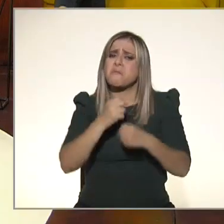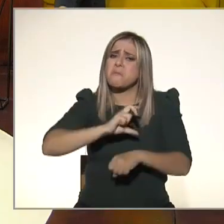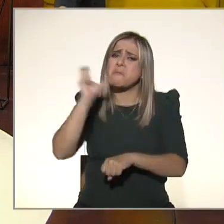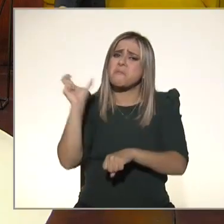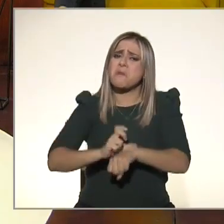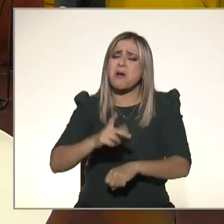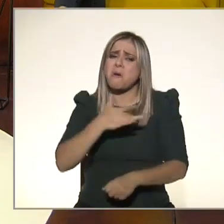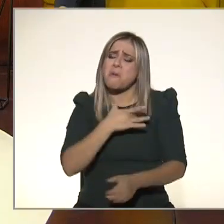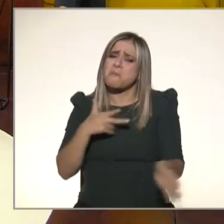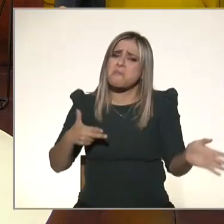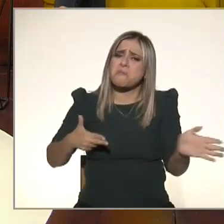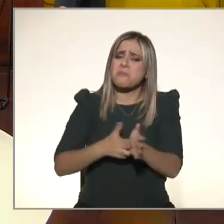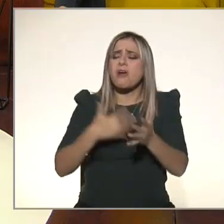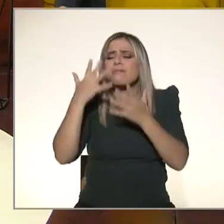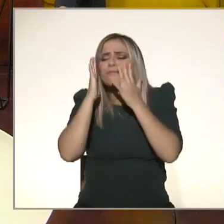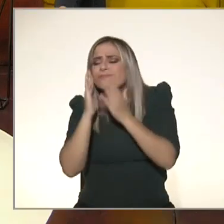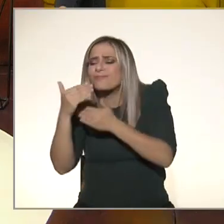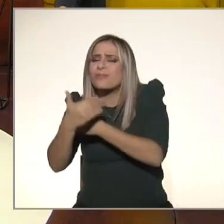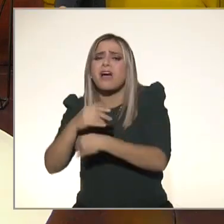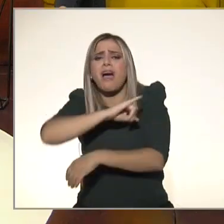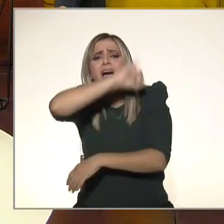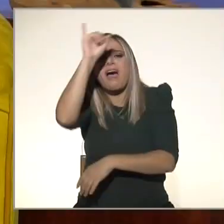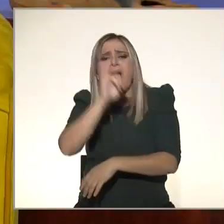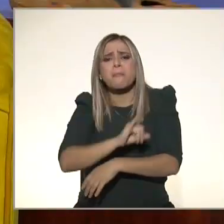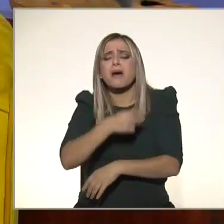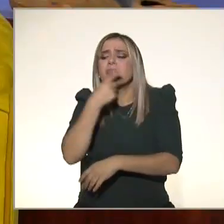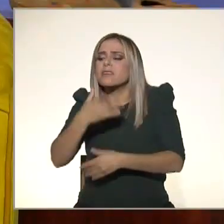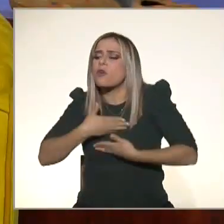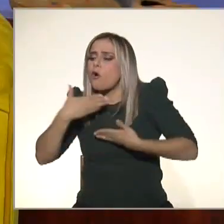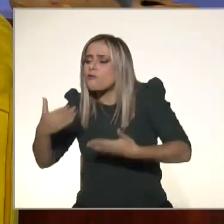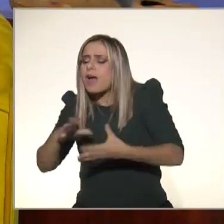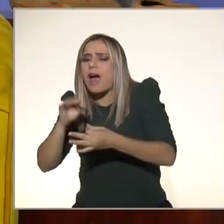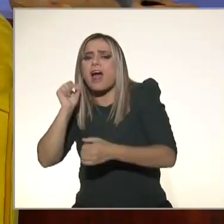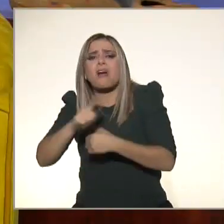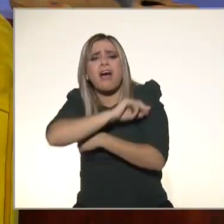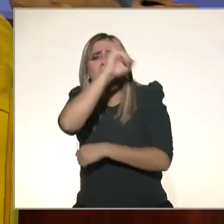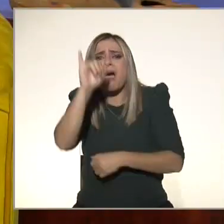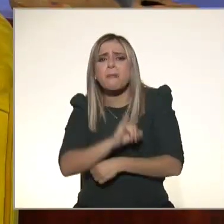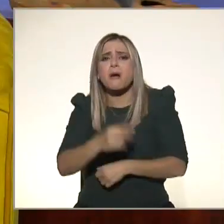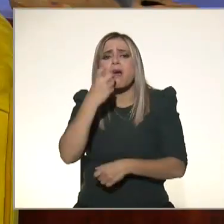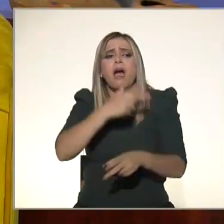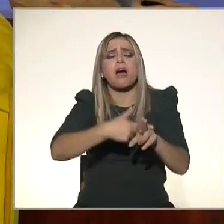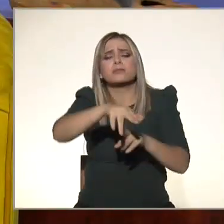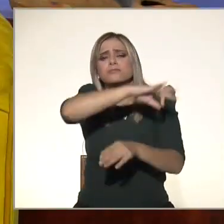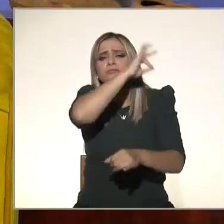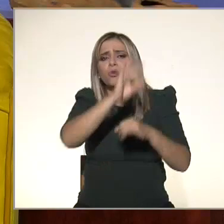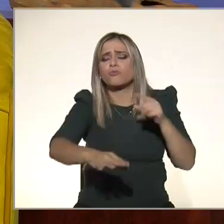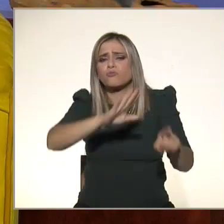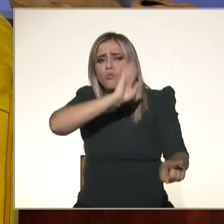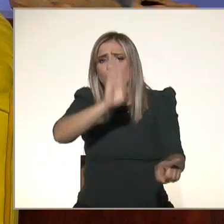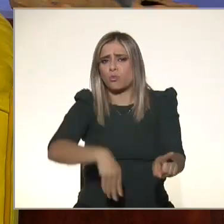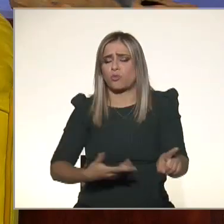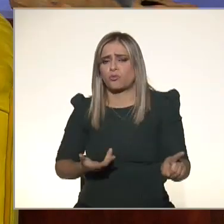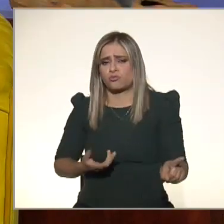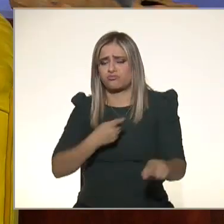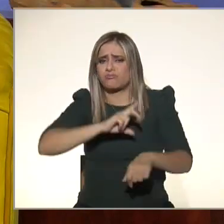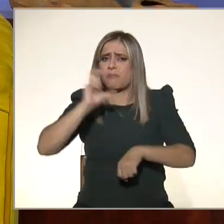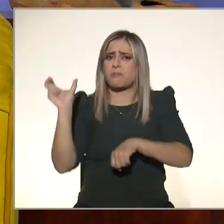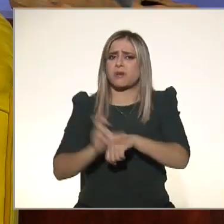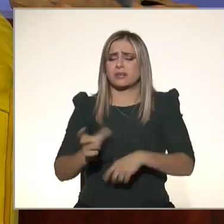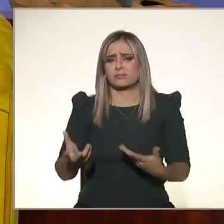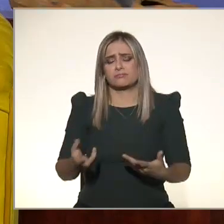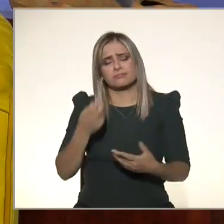dolía. Fue muy tremendo hasta que llegó el triste final, nos dice el comentario. Pues le mandamos un abrazo. Es necesario que nos digan